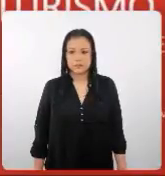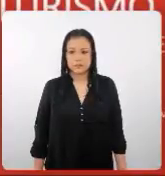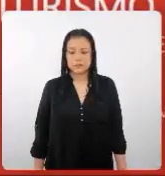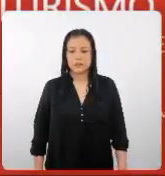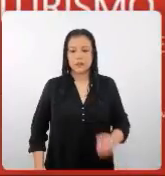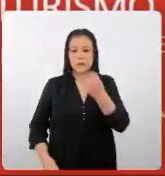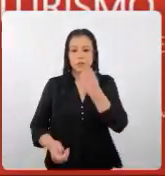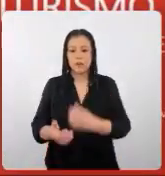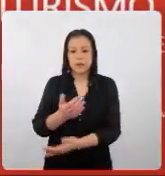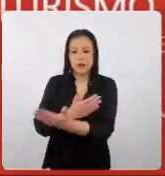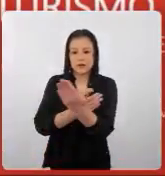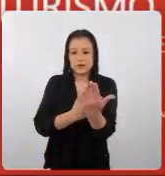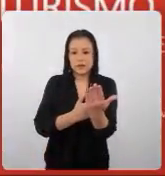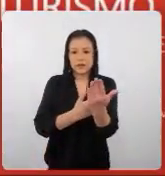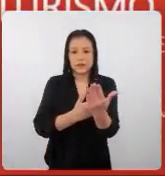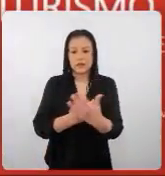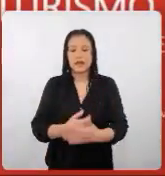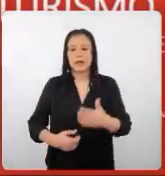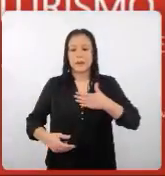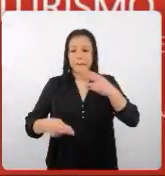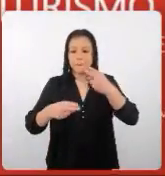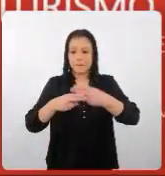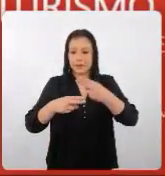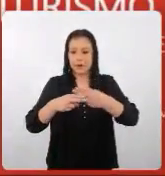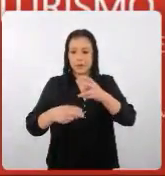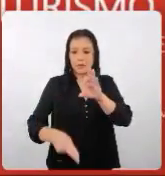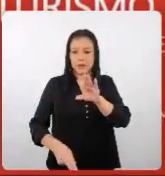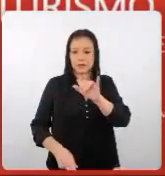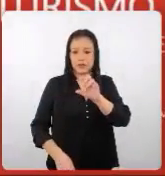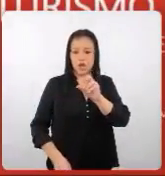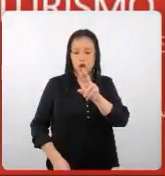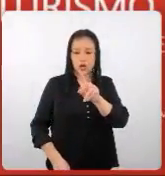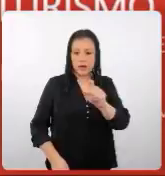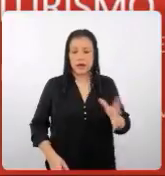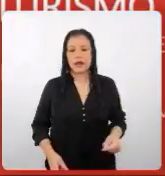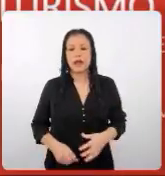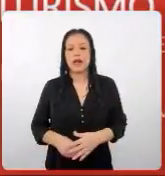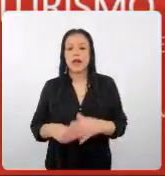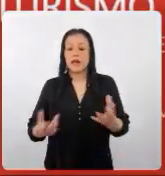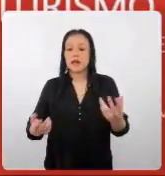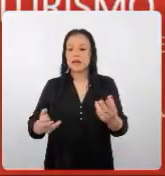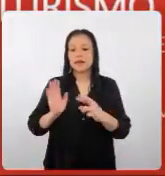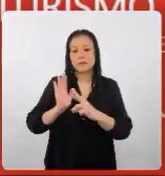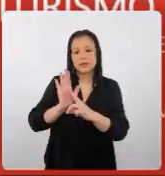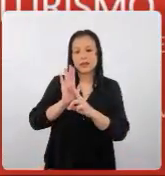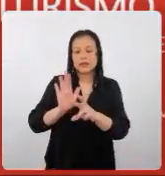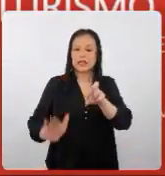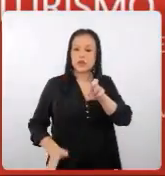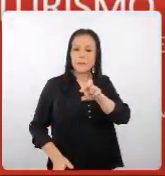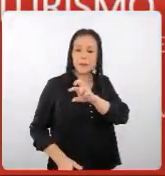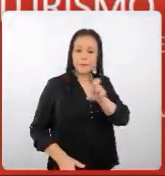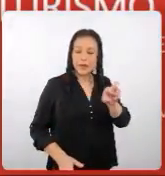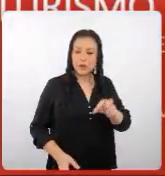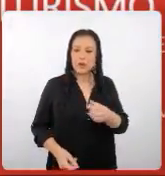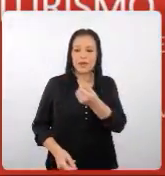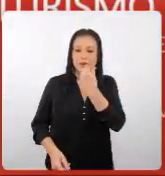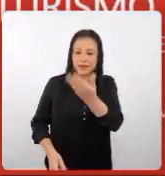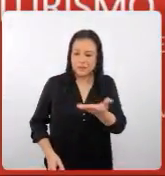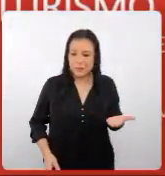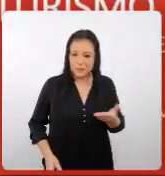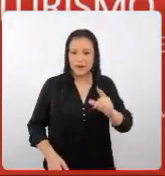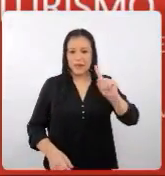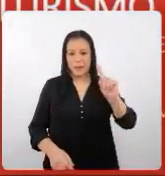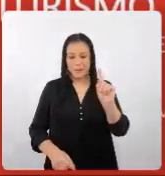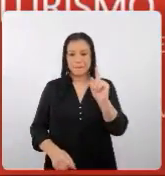Buenos días, mi nombre es Fiorella Panana y a nombre de PromPerú les damos la bienvenida al